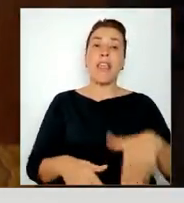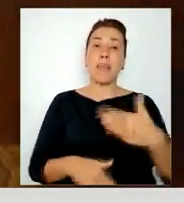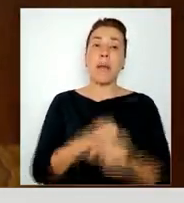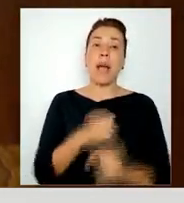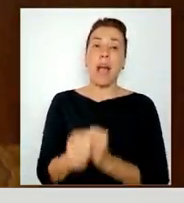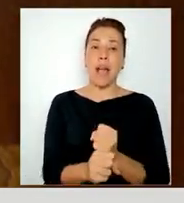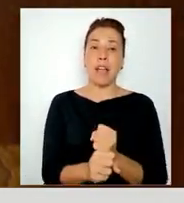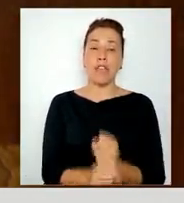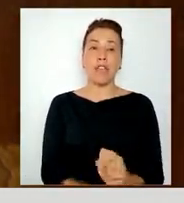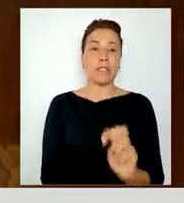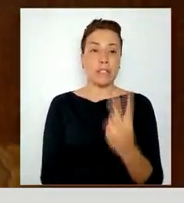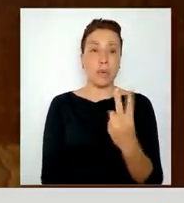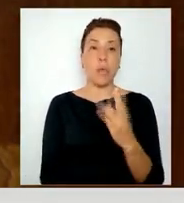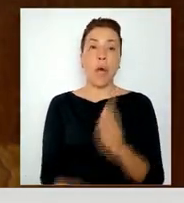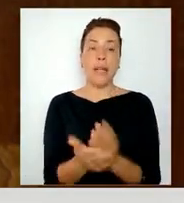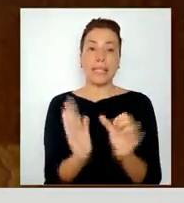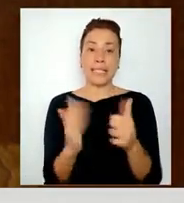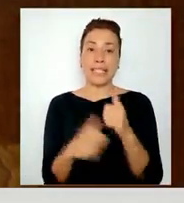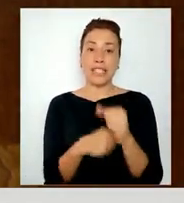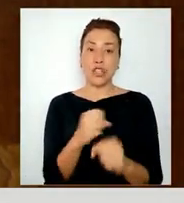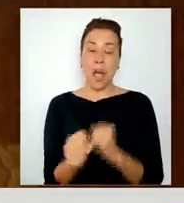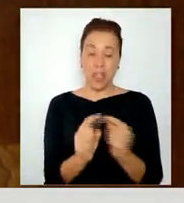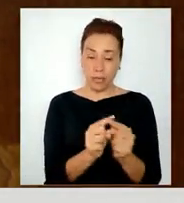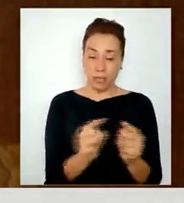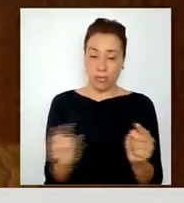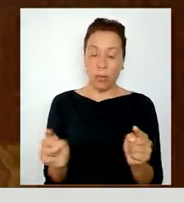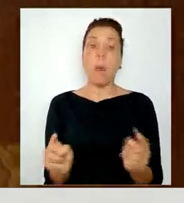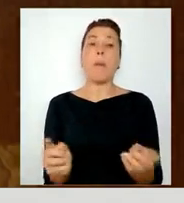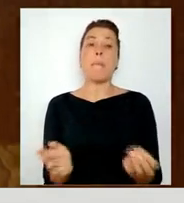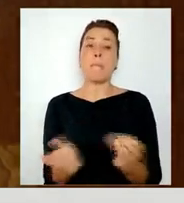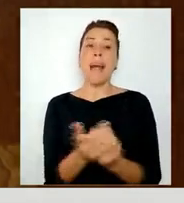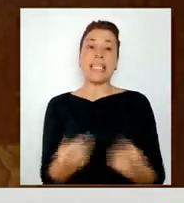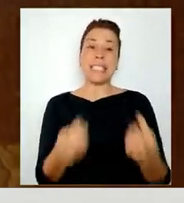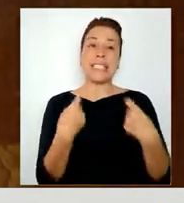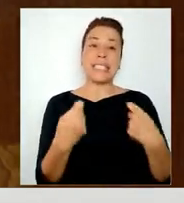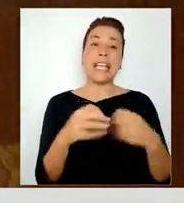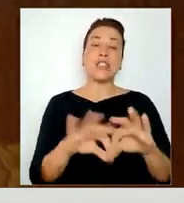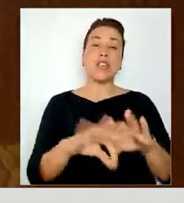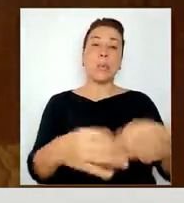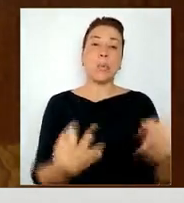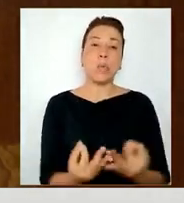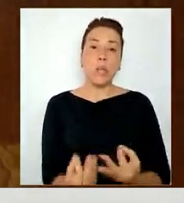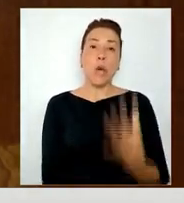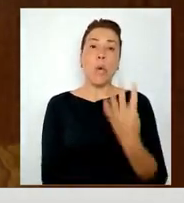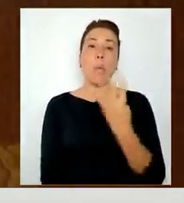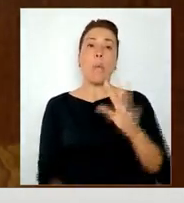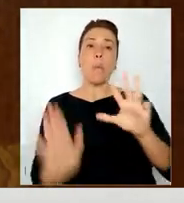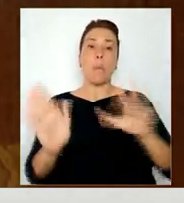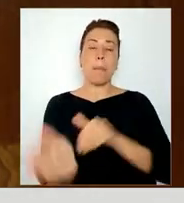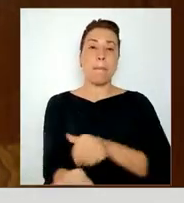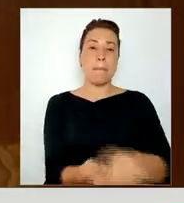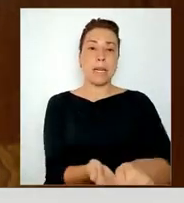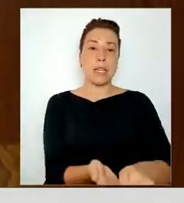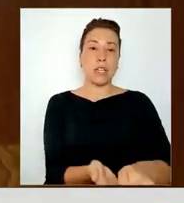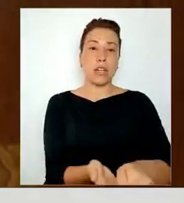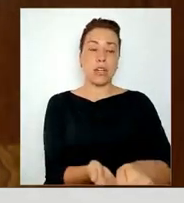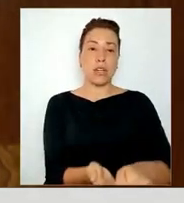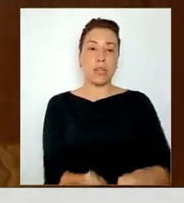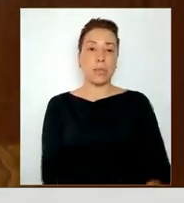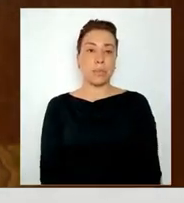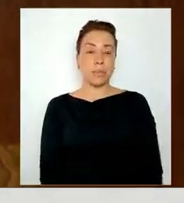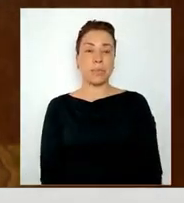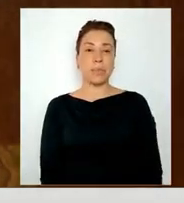acepto se producirá un mayor desembolso por 49 billones para llegar en régimen desde el año